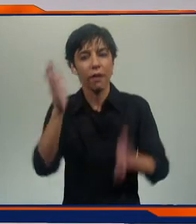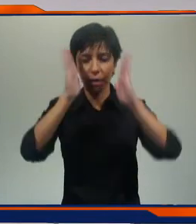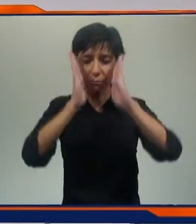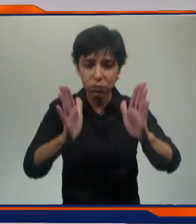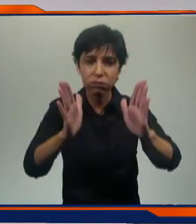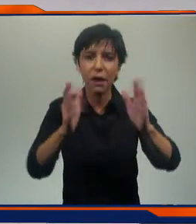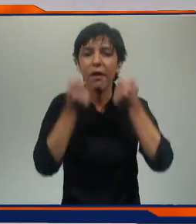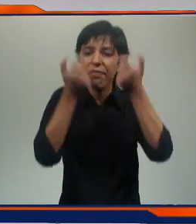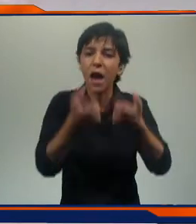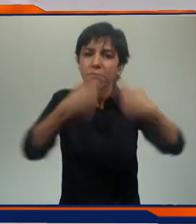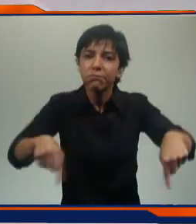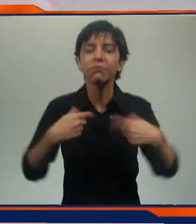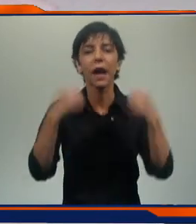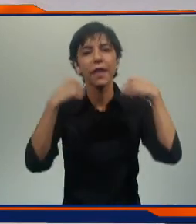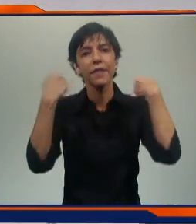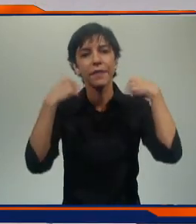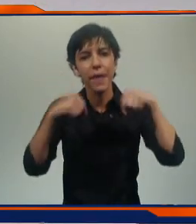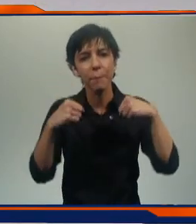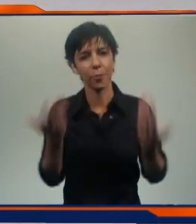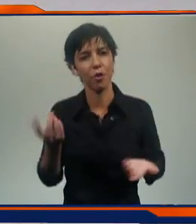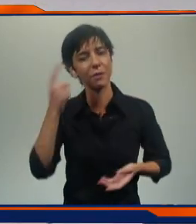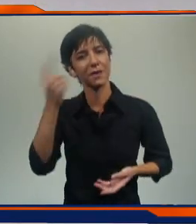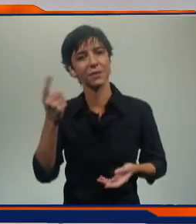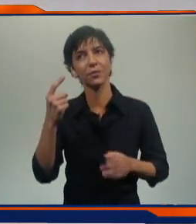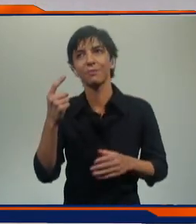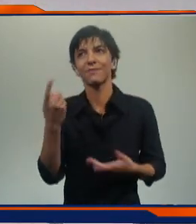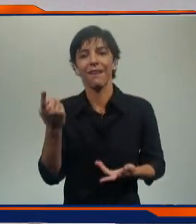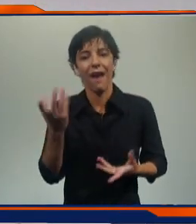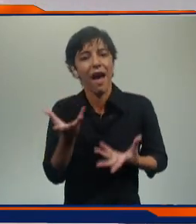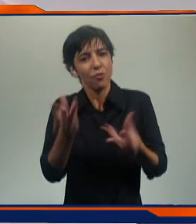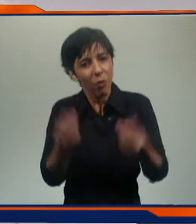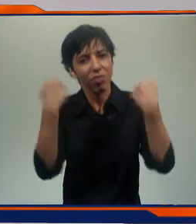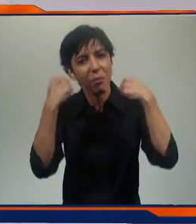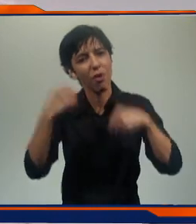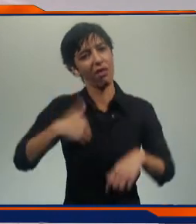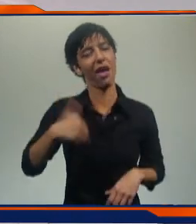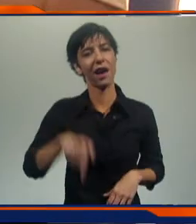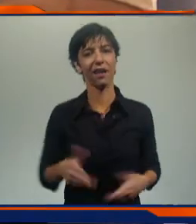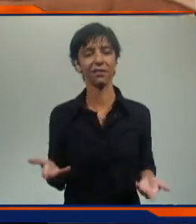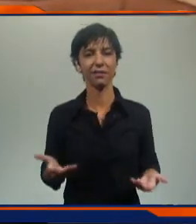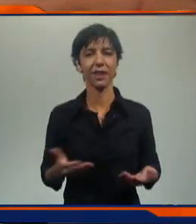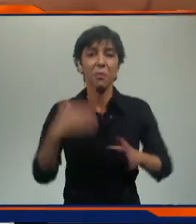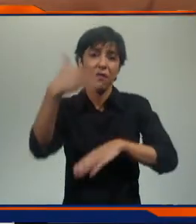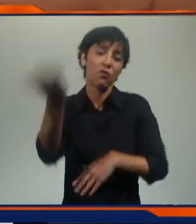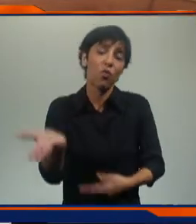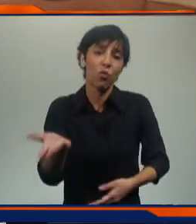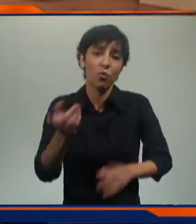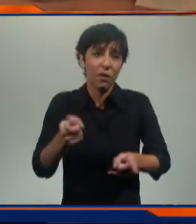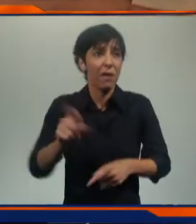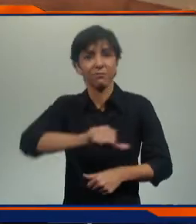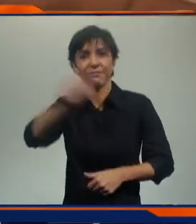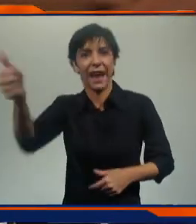construyendo y entrelazando políticas que sirvan al deporte argentino y que hayan cada vez mejores resultados